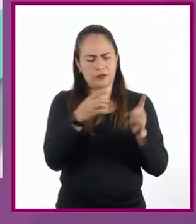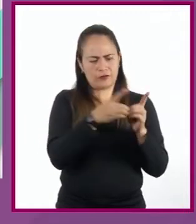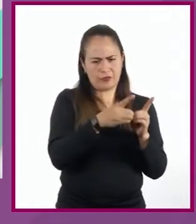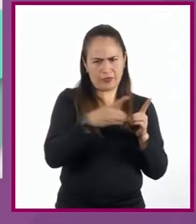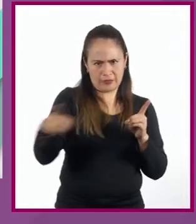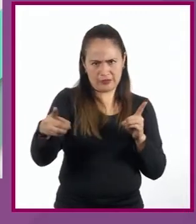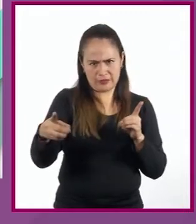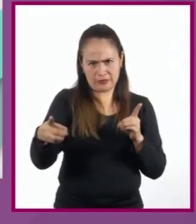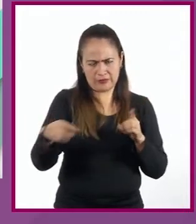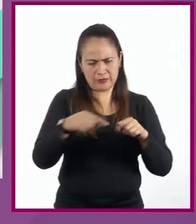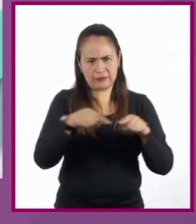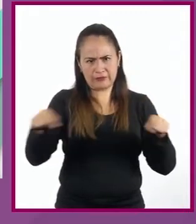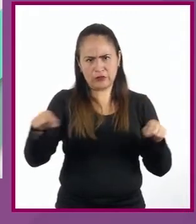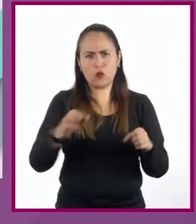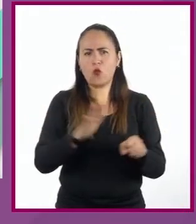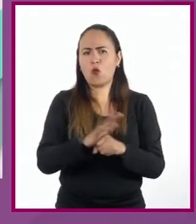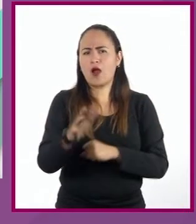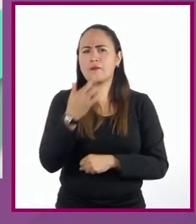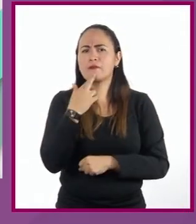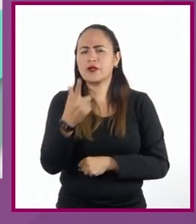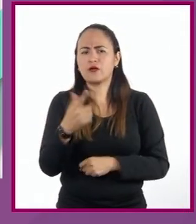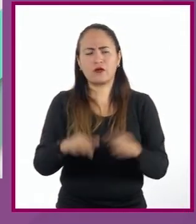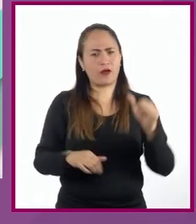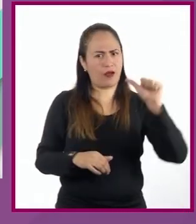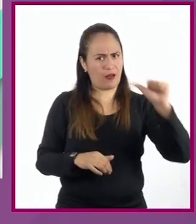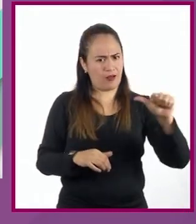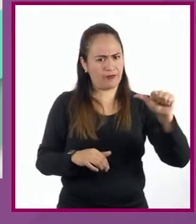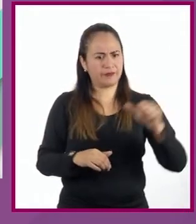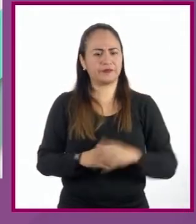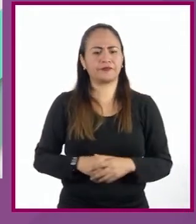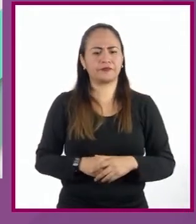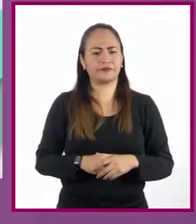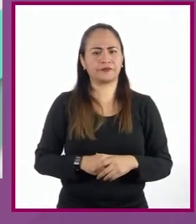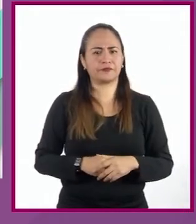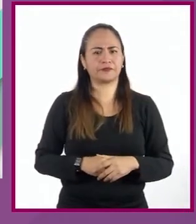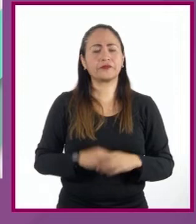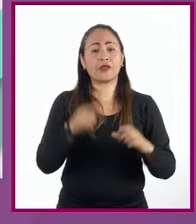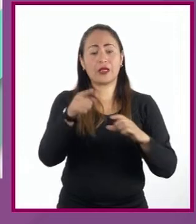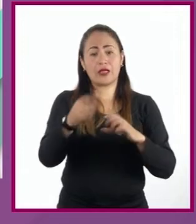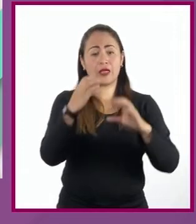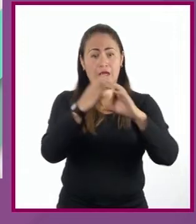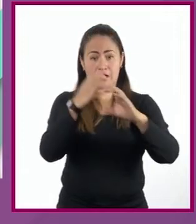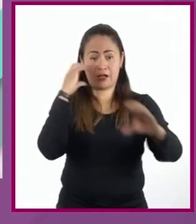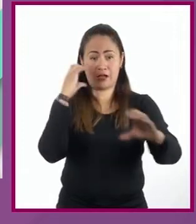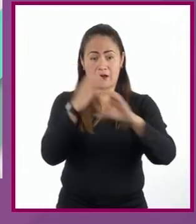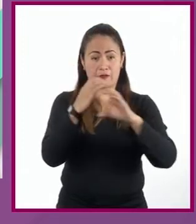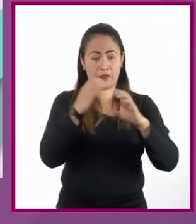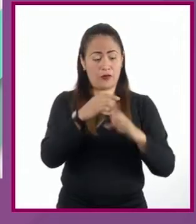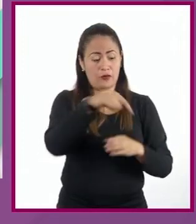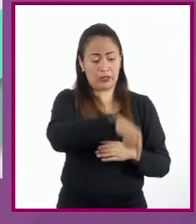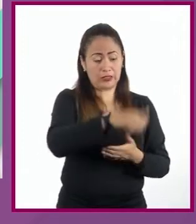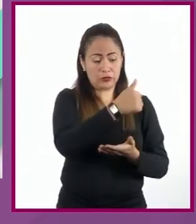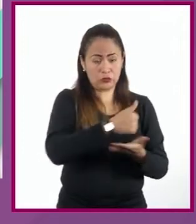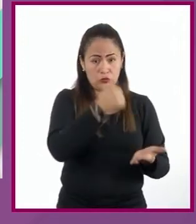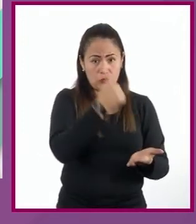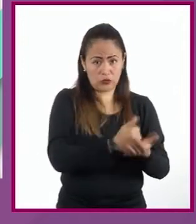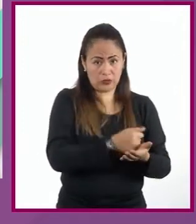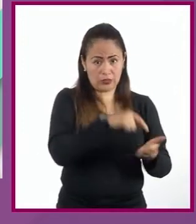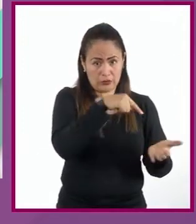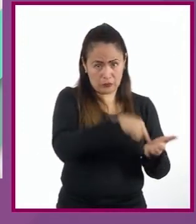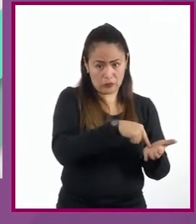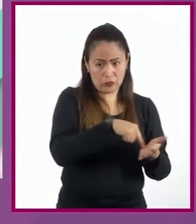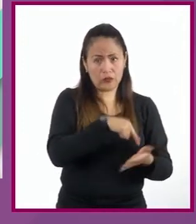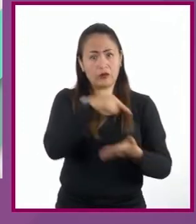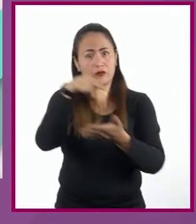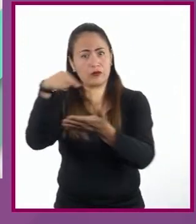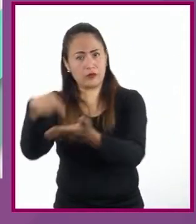y longitudes. Inciso A. Para medir el recorrido que hace un autobús al desplazarse de una ciudad a